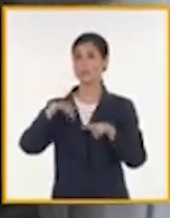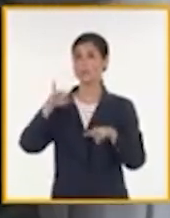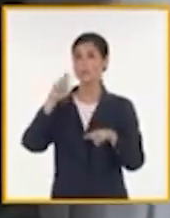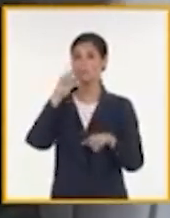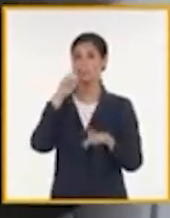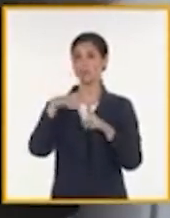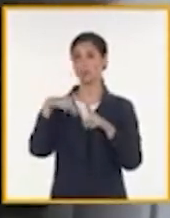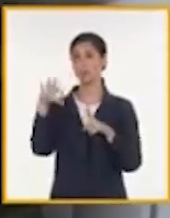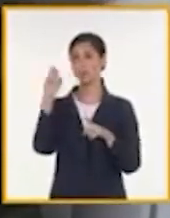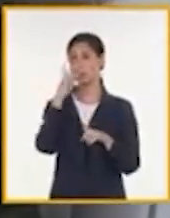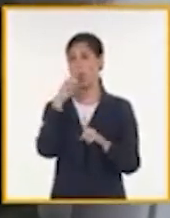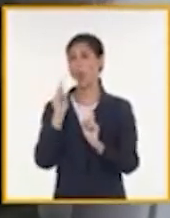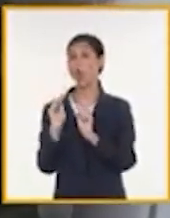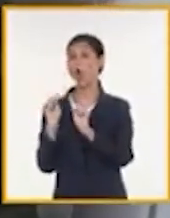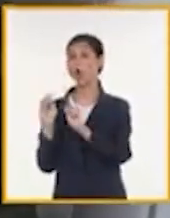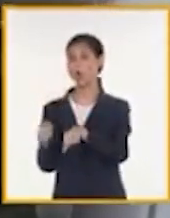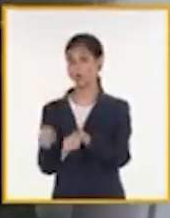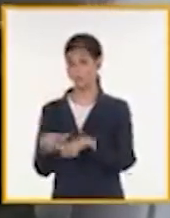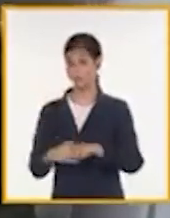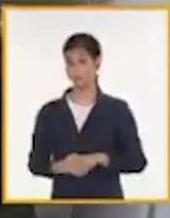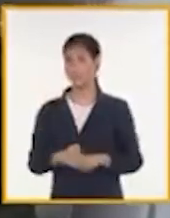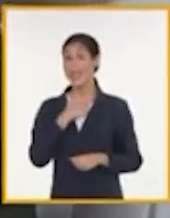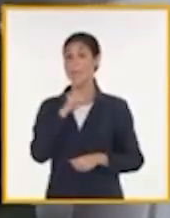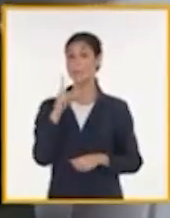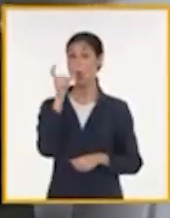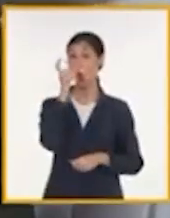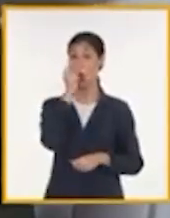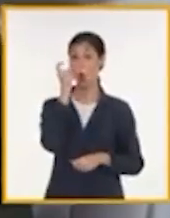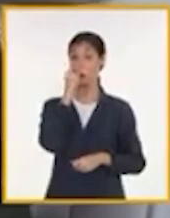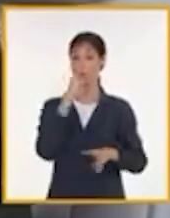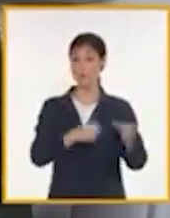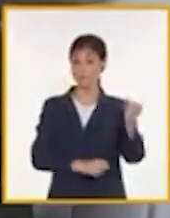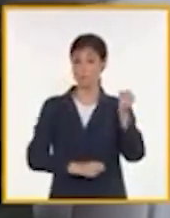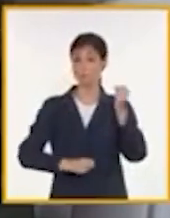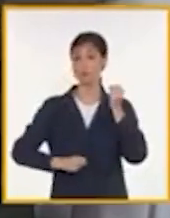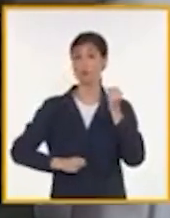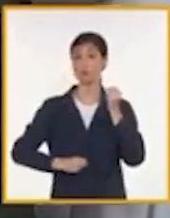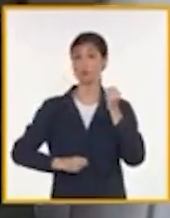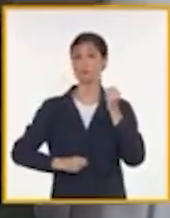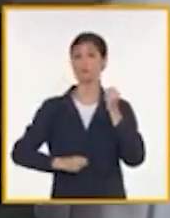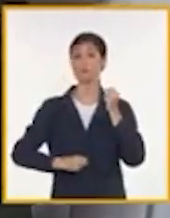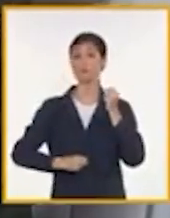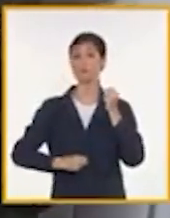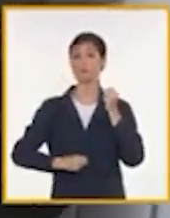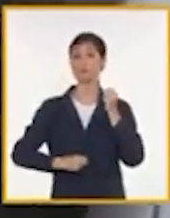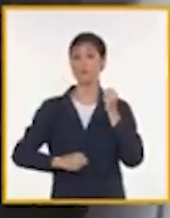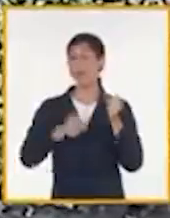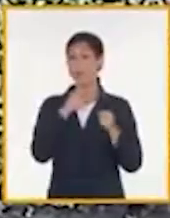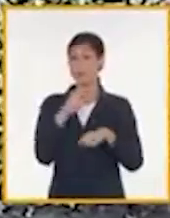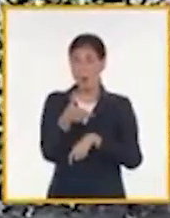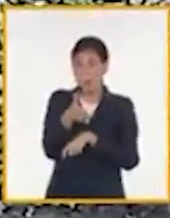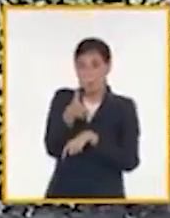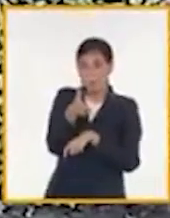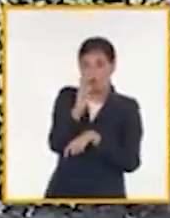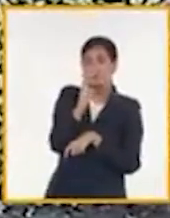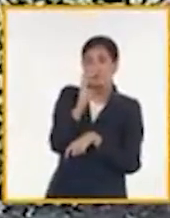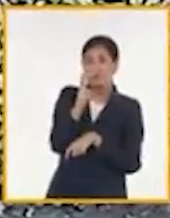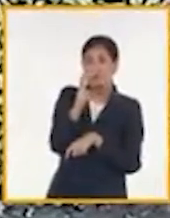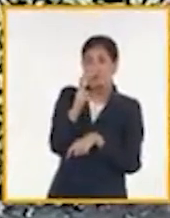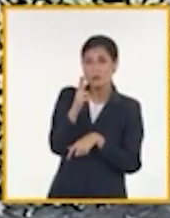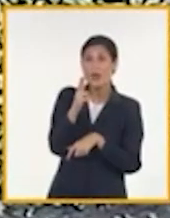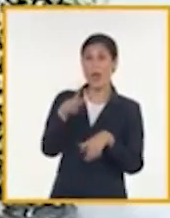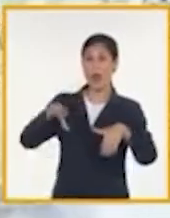varó portando un fusil de combate eh dispara impunemente contra la embajada a pesar de que estaban